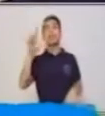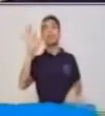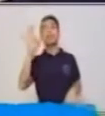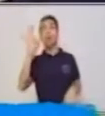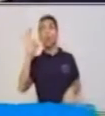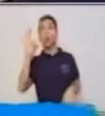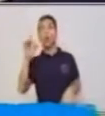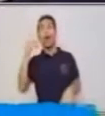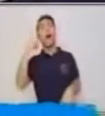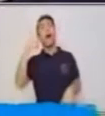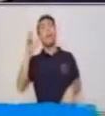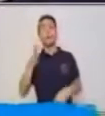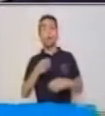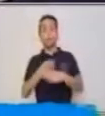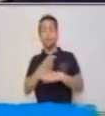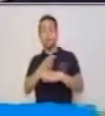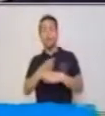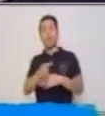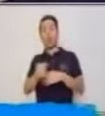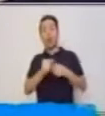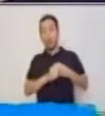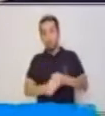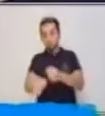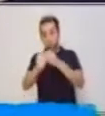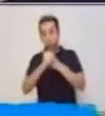más fina.